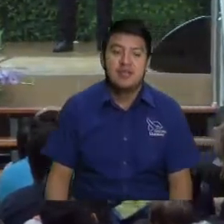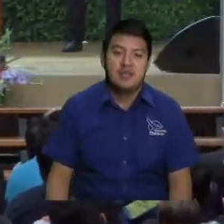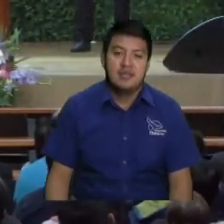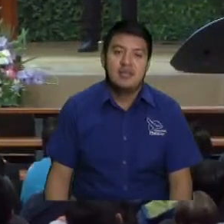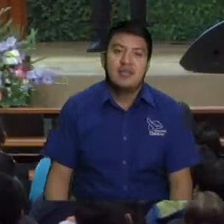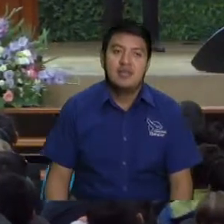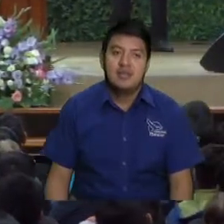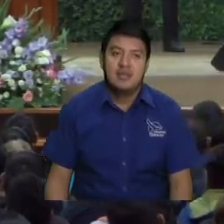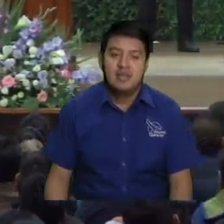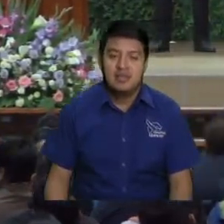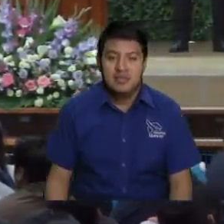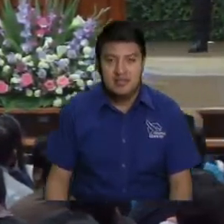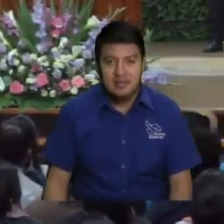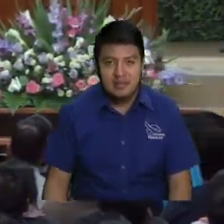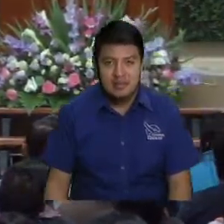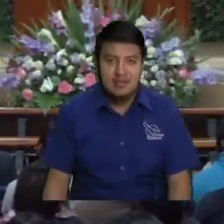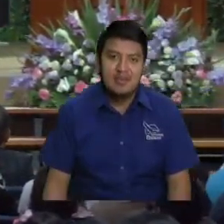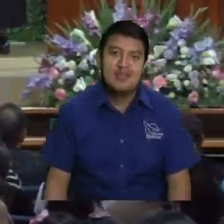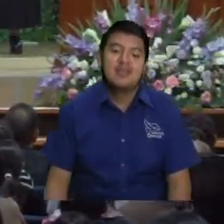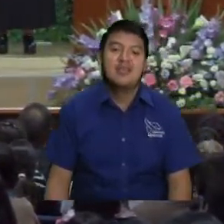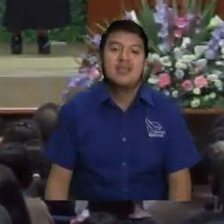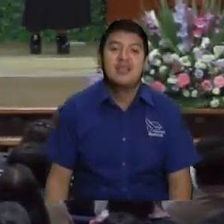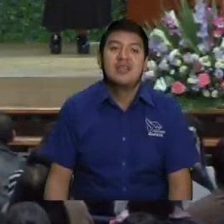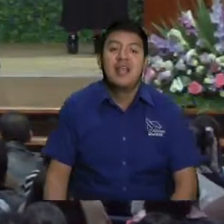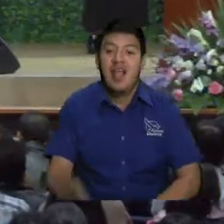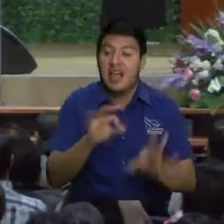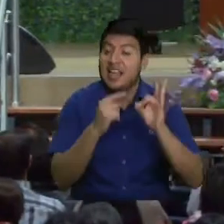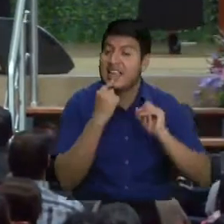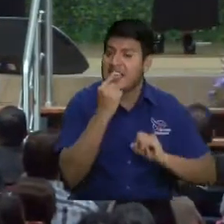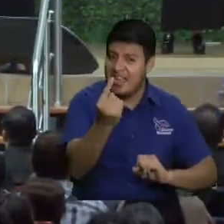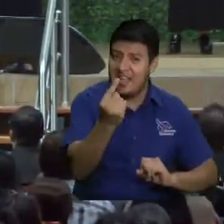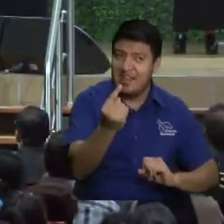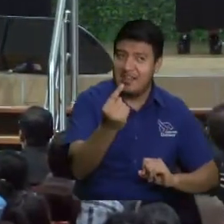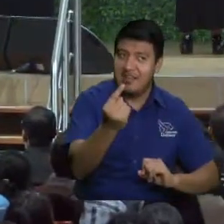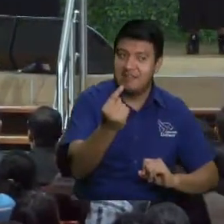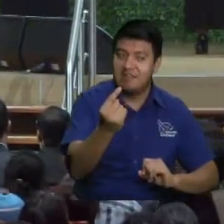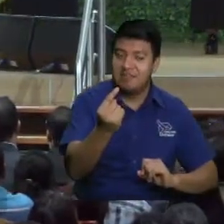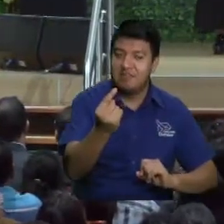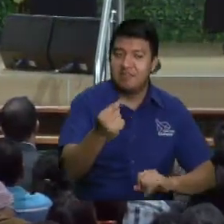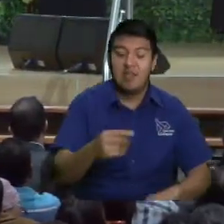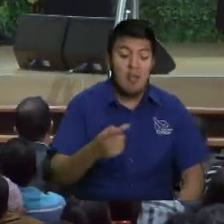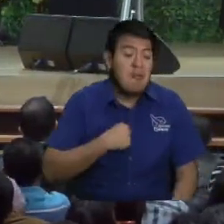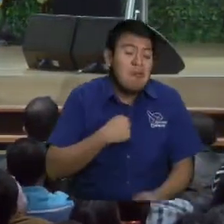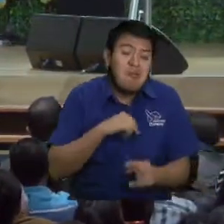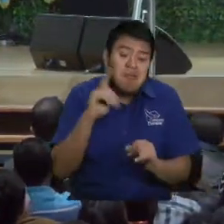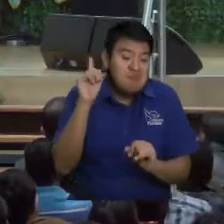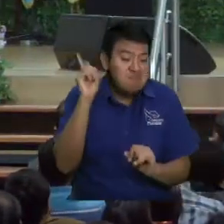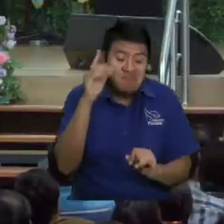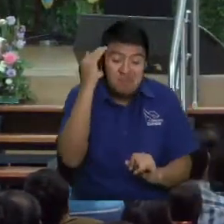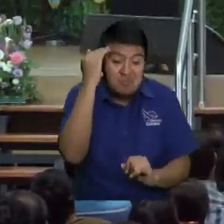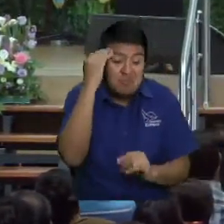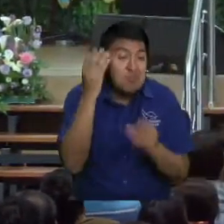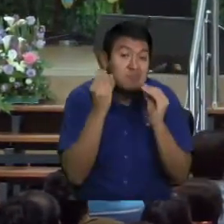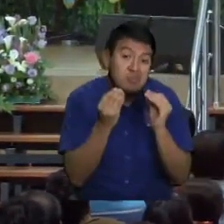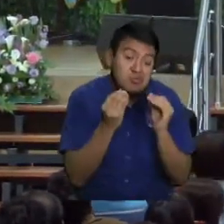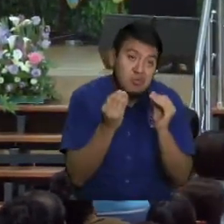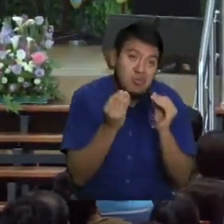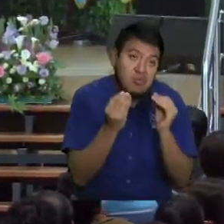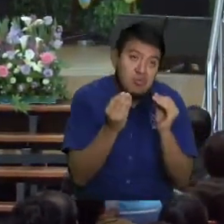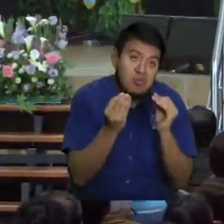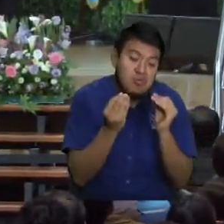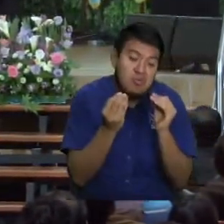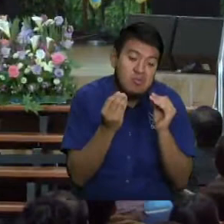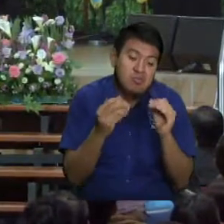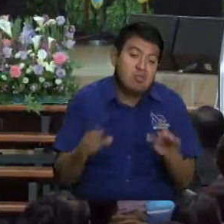las aguas de arriba con las aguas de abajo. Lo interesante es que alguien diga, yo no sé mucho, no sé tanto, no sé